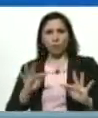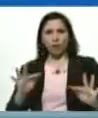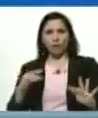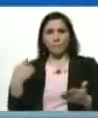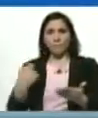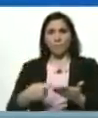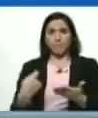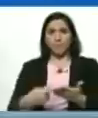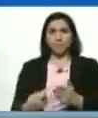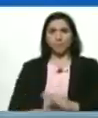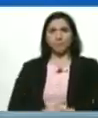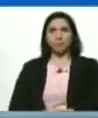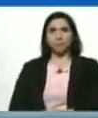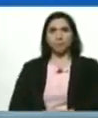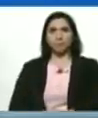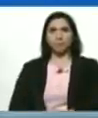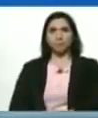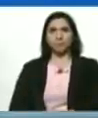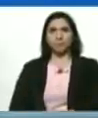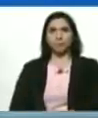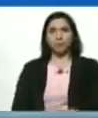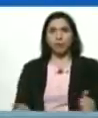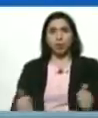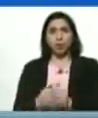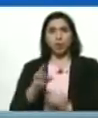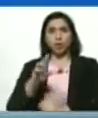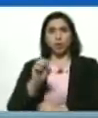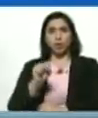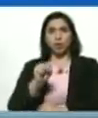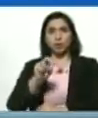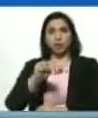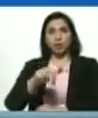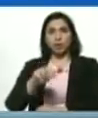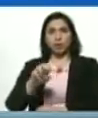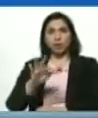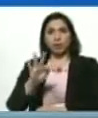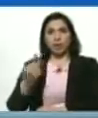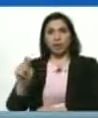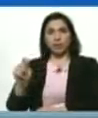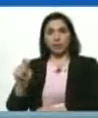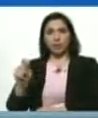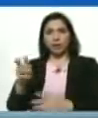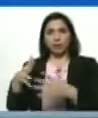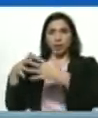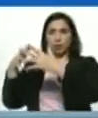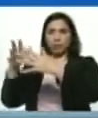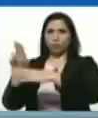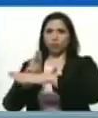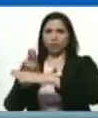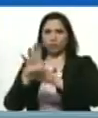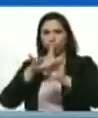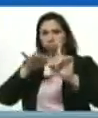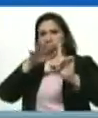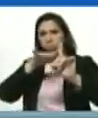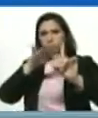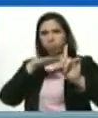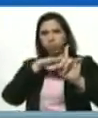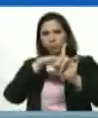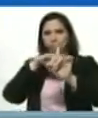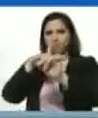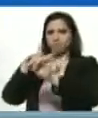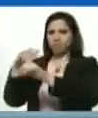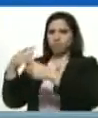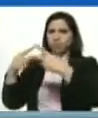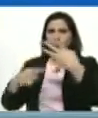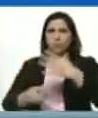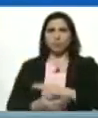inversión con rosneft los estados unidos utilizo chantajes y amenazas diversas